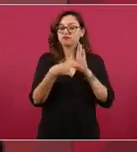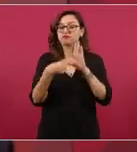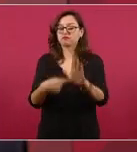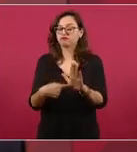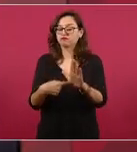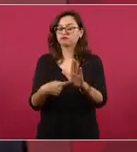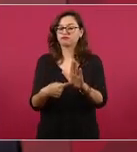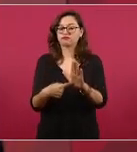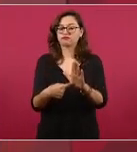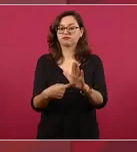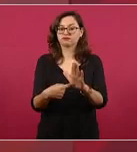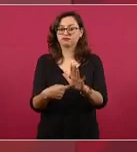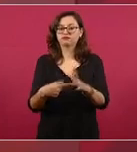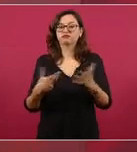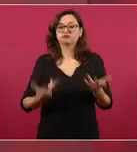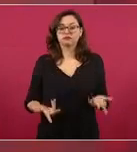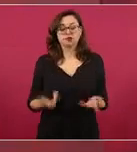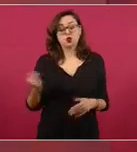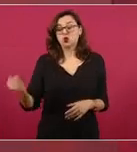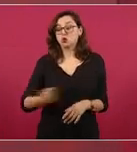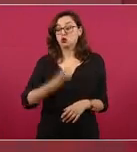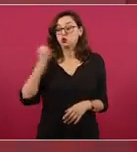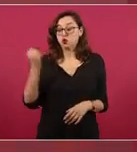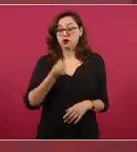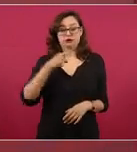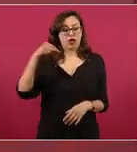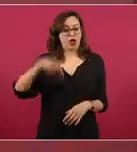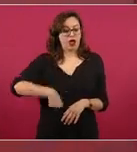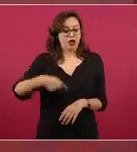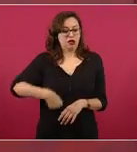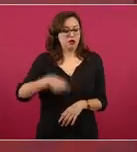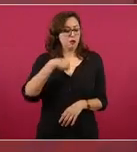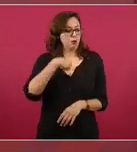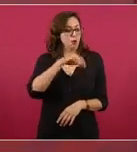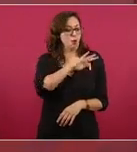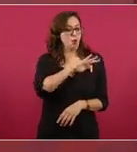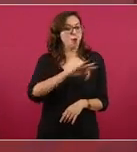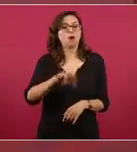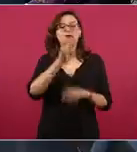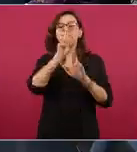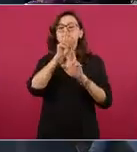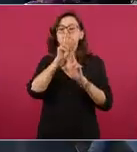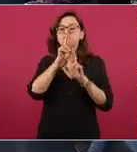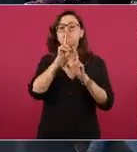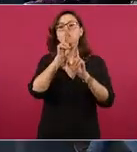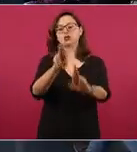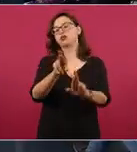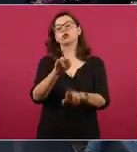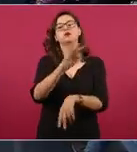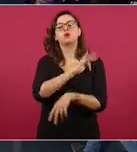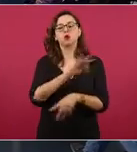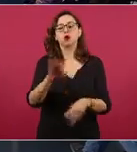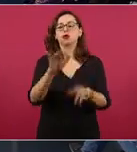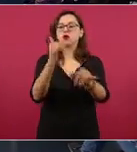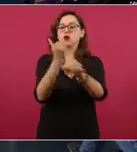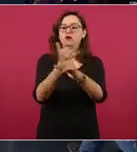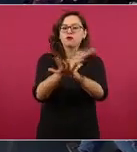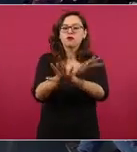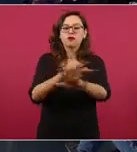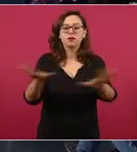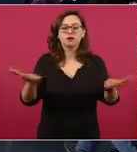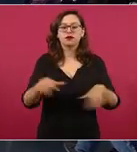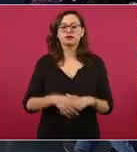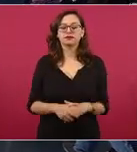posibilidad de la réplica aquí y de informar, y la gente